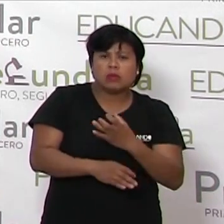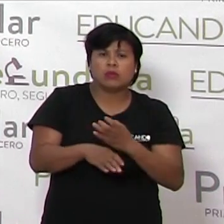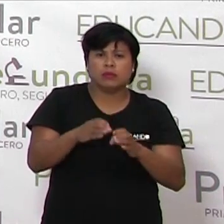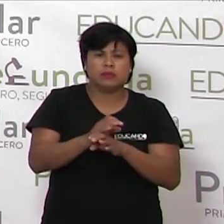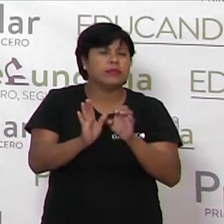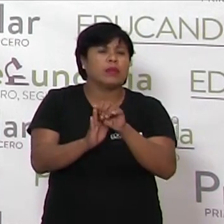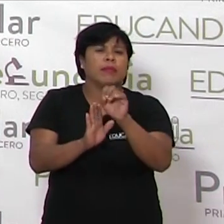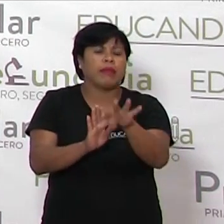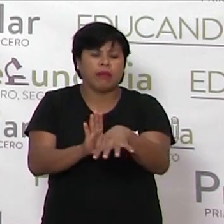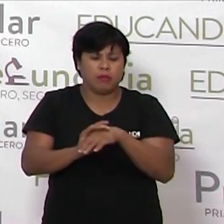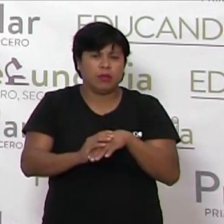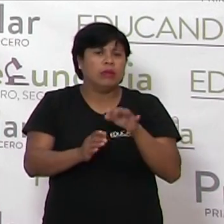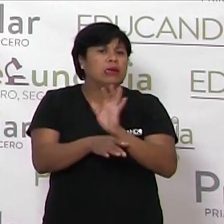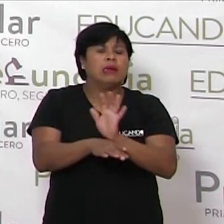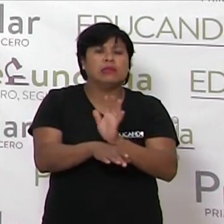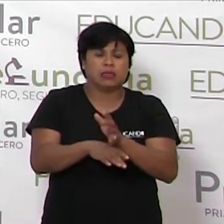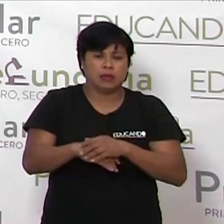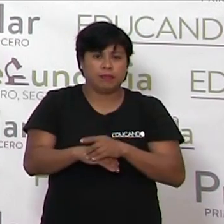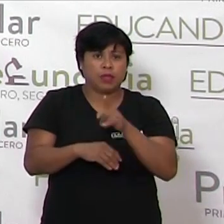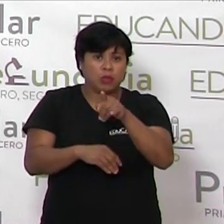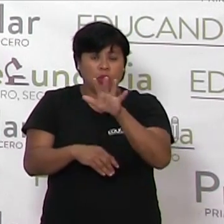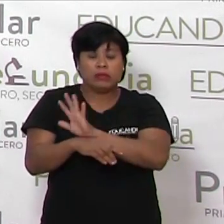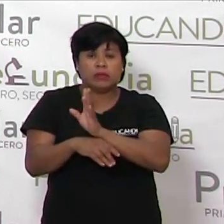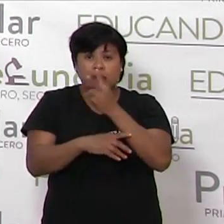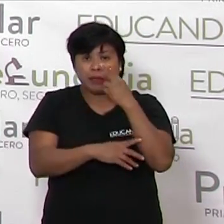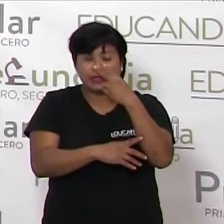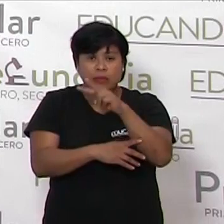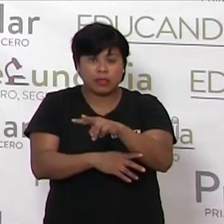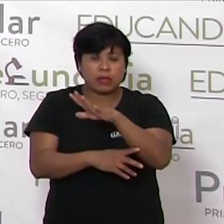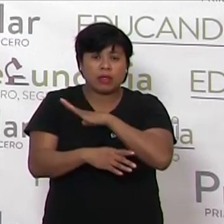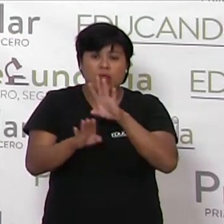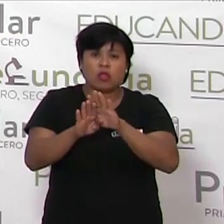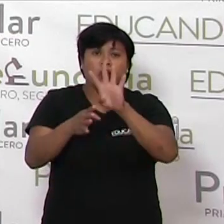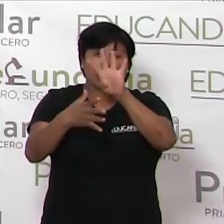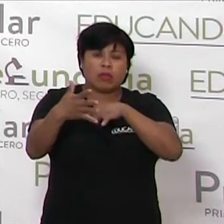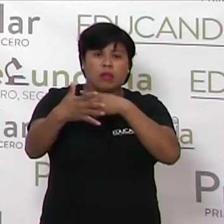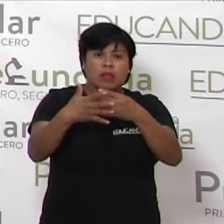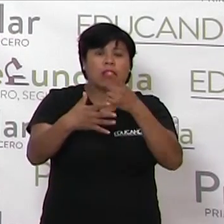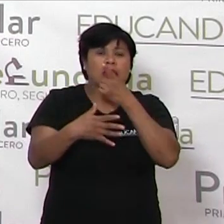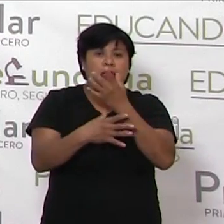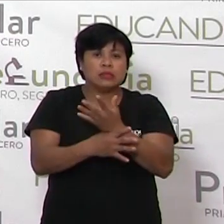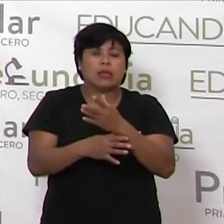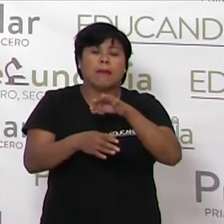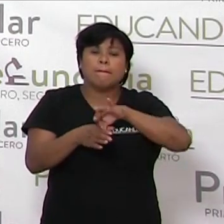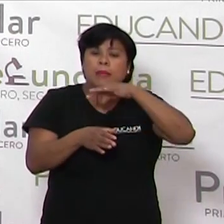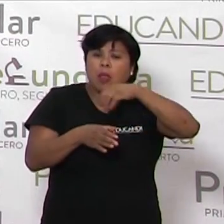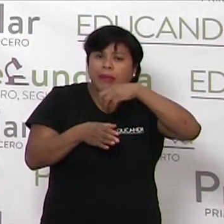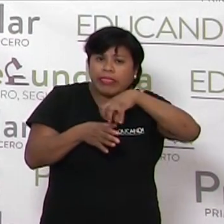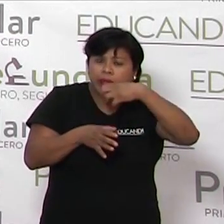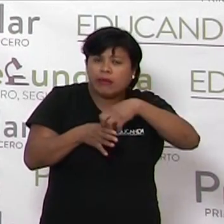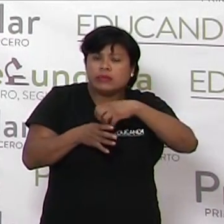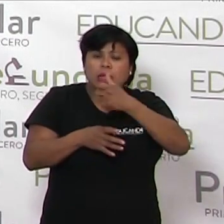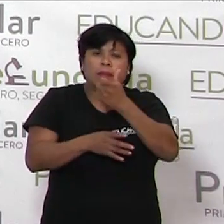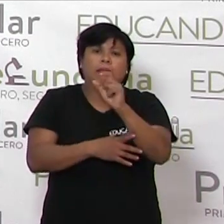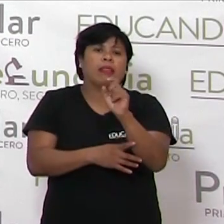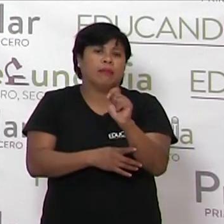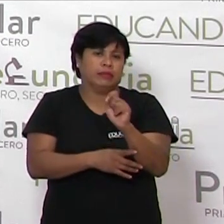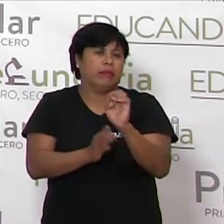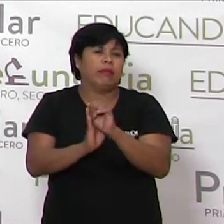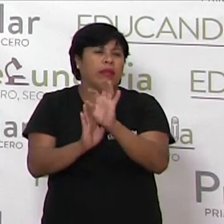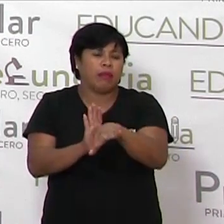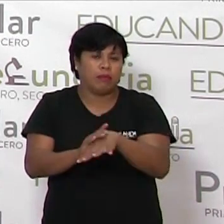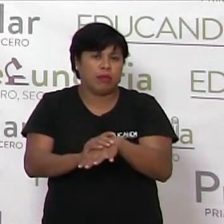productos. Vamos a poner un ejemplo: que vayas al cine y en el cine vas a ver una tabla donde dice palomitas 20